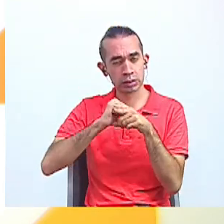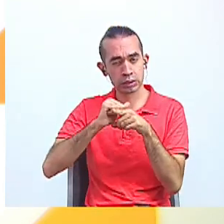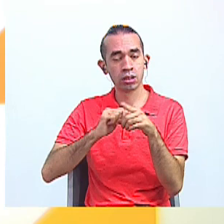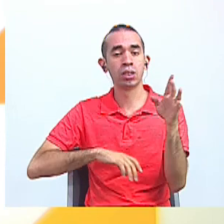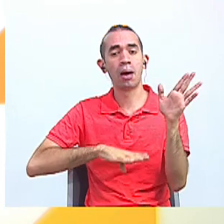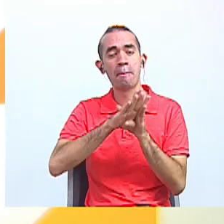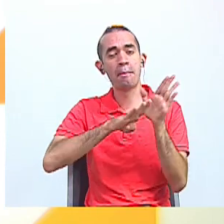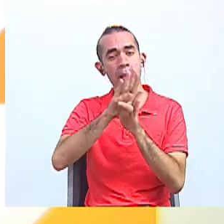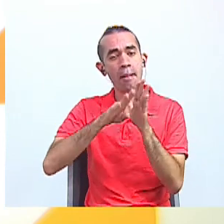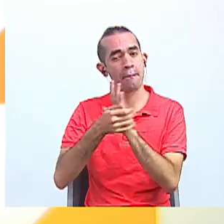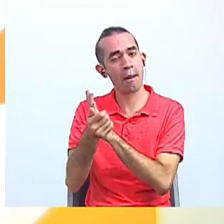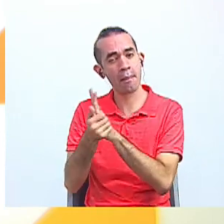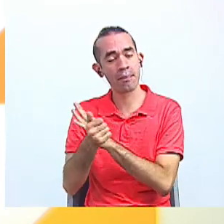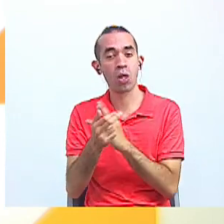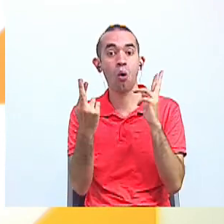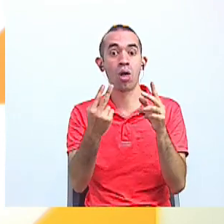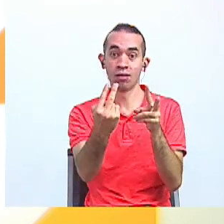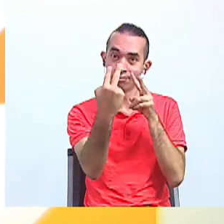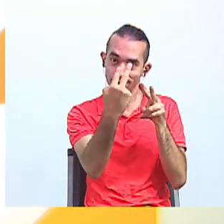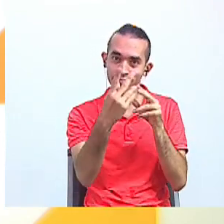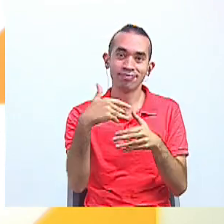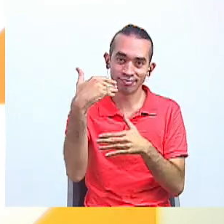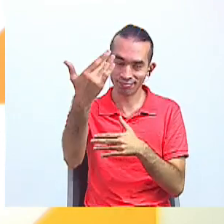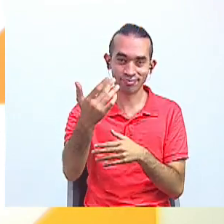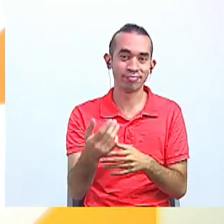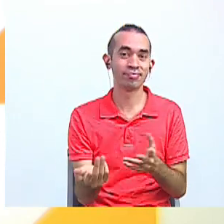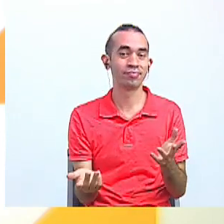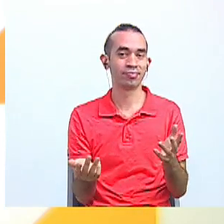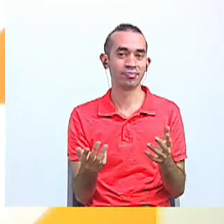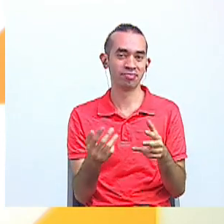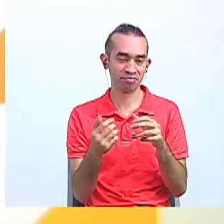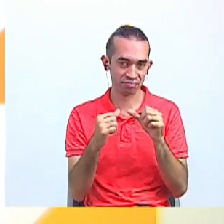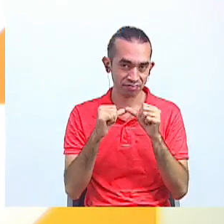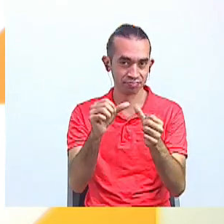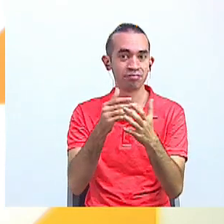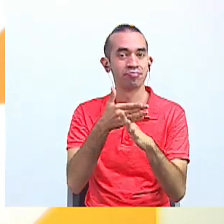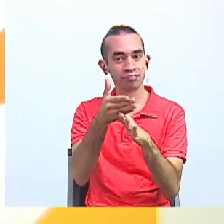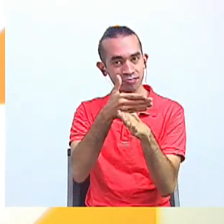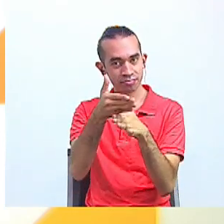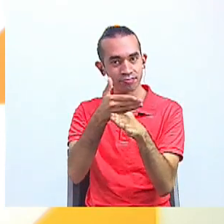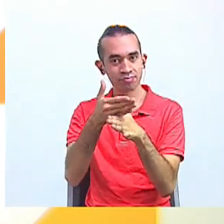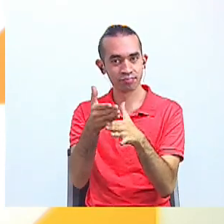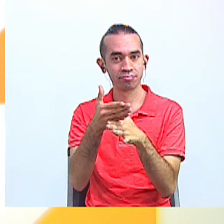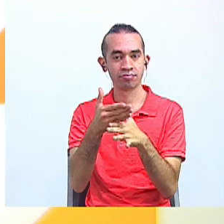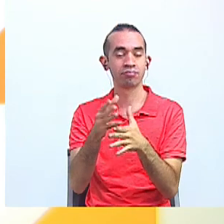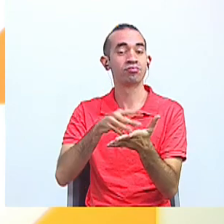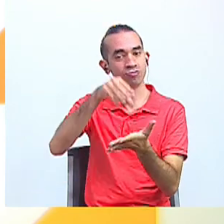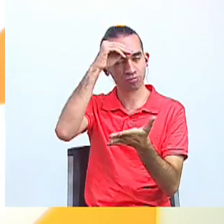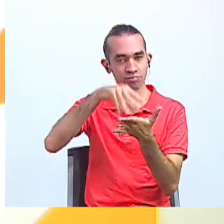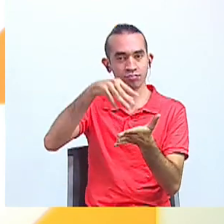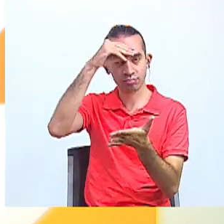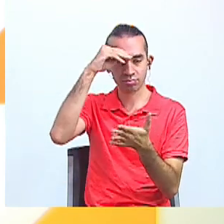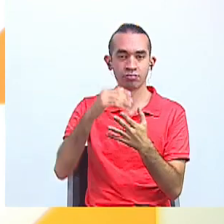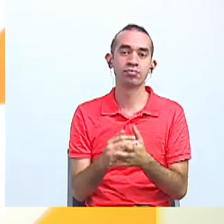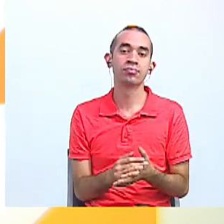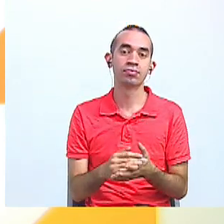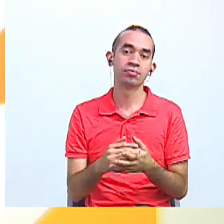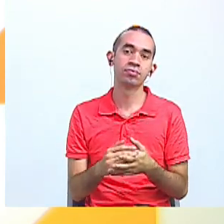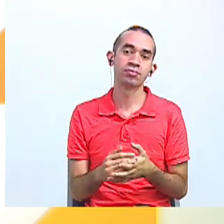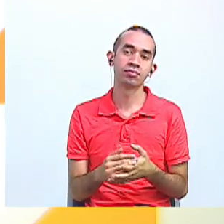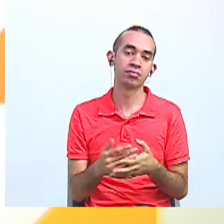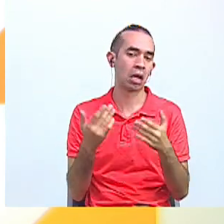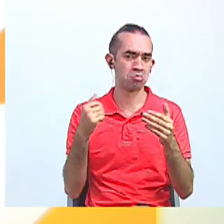eso, espero que me sigan acompañando en esta clase, para que sigamos compartiendo y sigamos aprendiendo. Vamos a